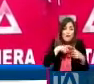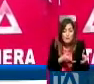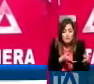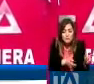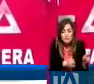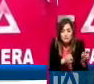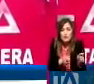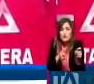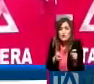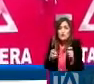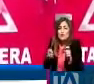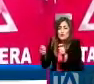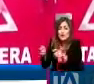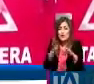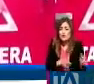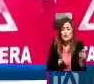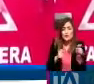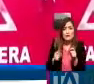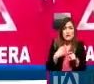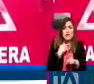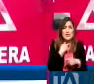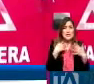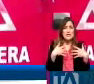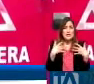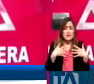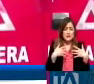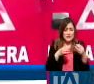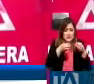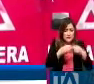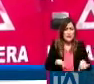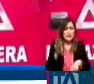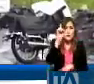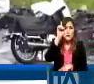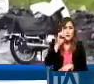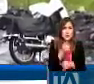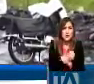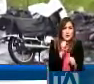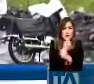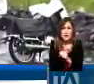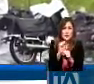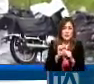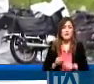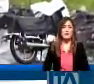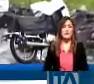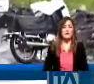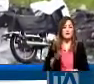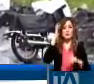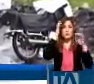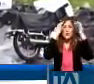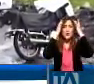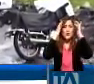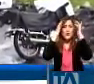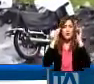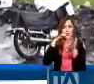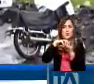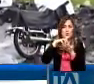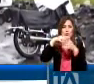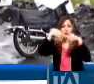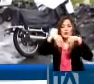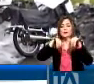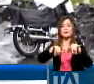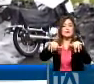perder todo pues lo que han construido durante muchos años. La situación es realmente preocupante acá en la provincia y las lluvias